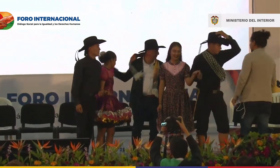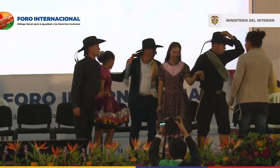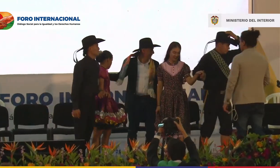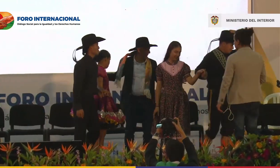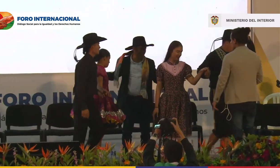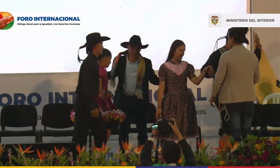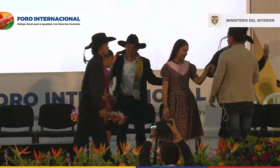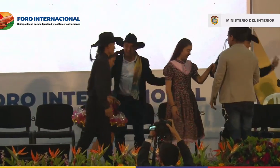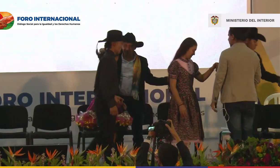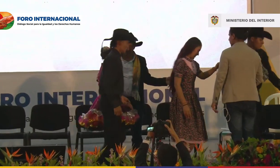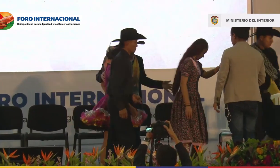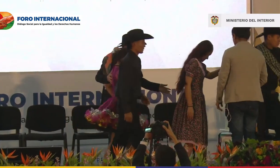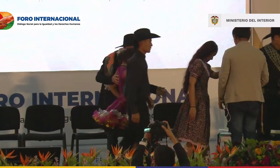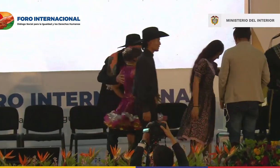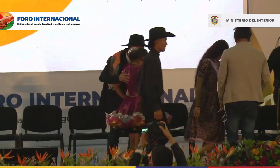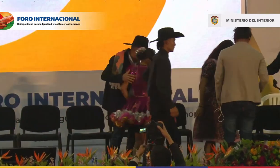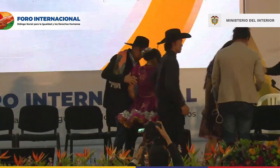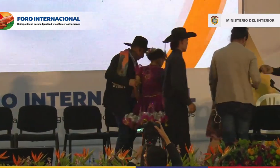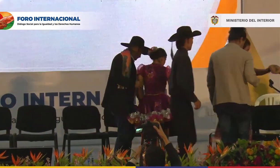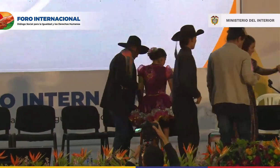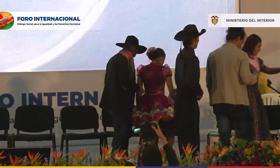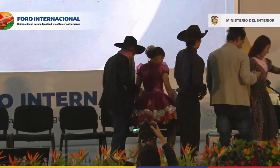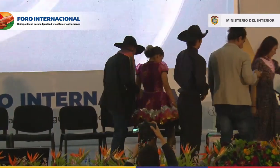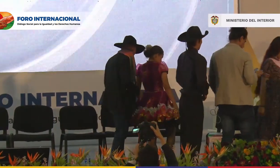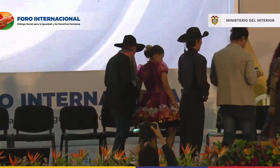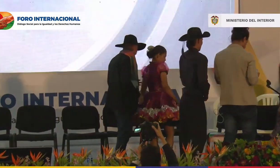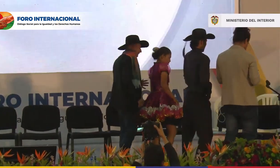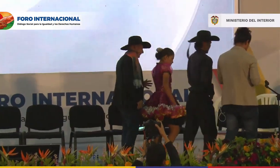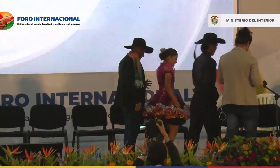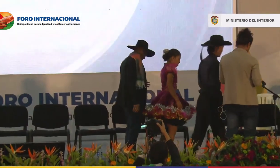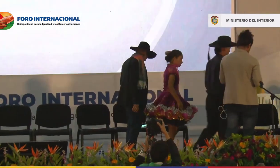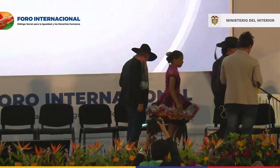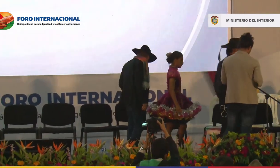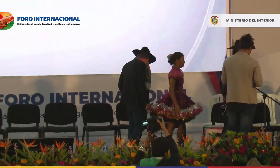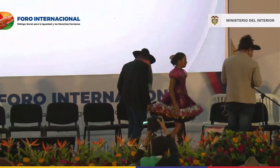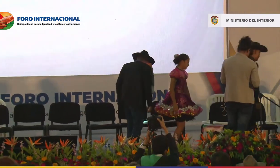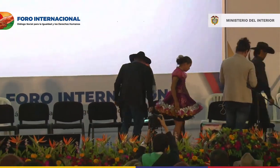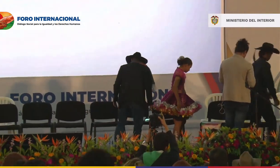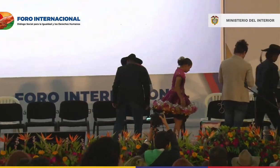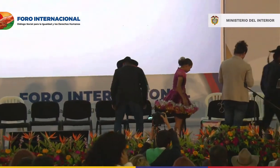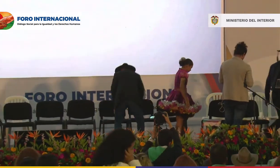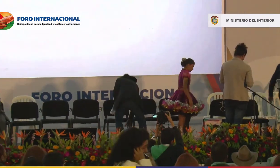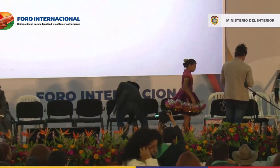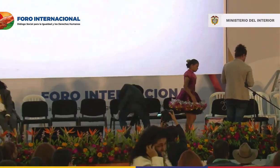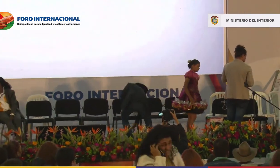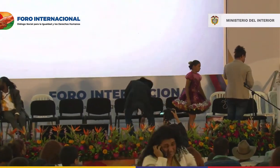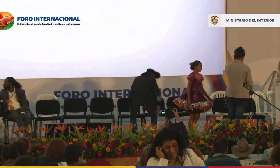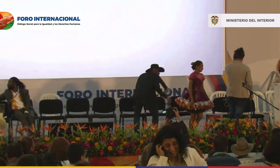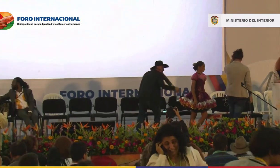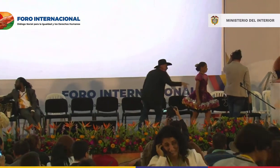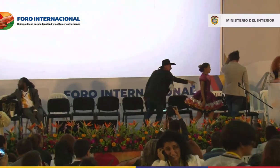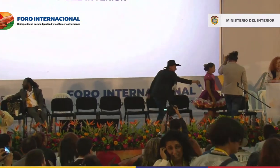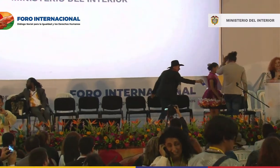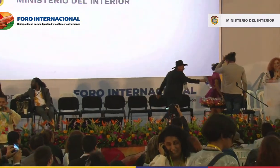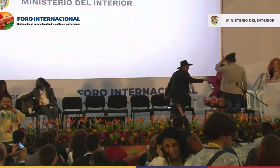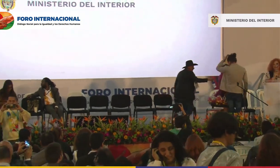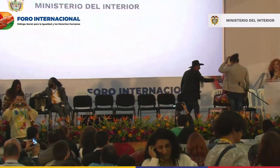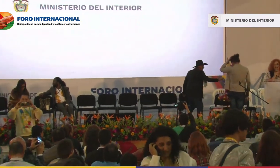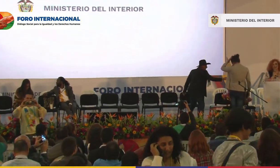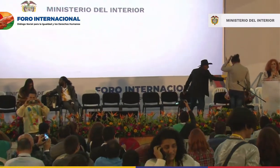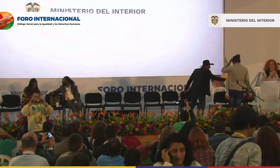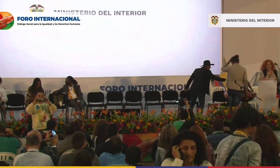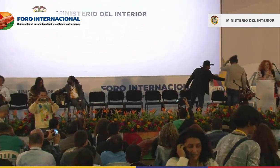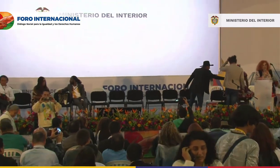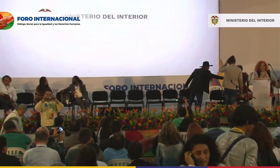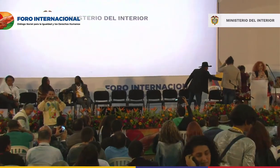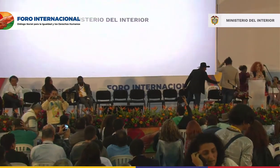favor. Bueno, les pedimos el favor, ya casi estamos por cerrar. Nadie se